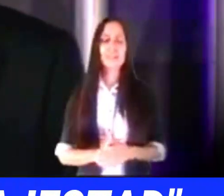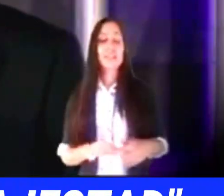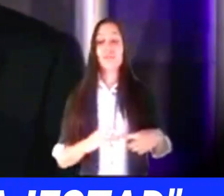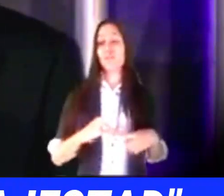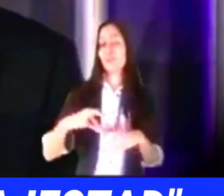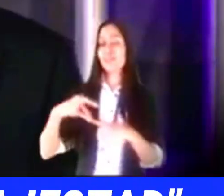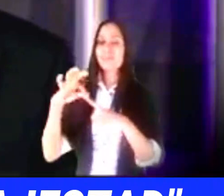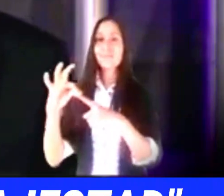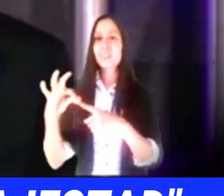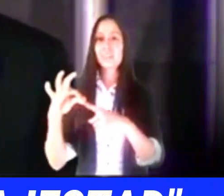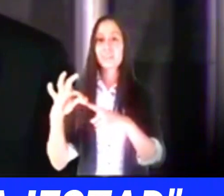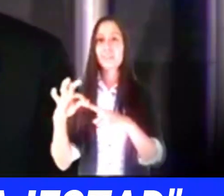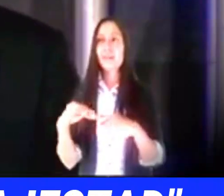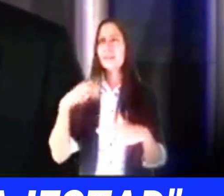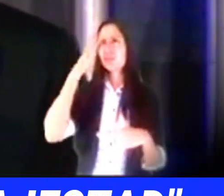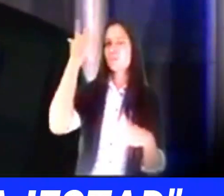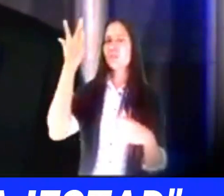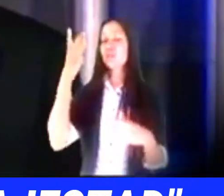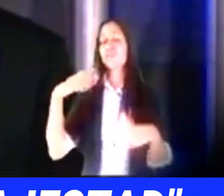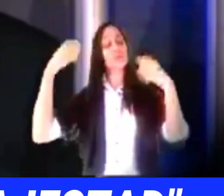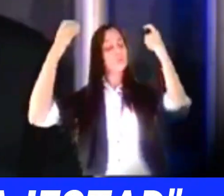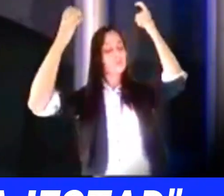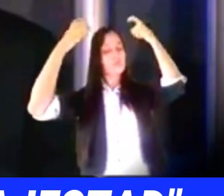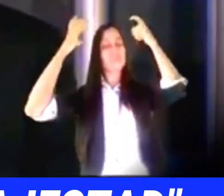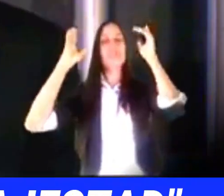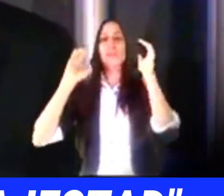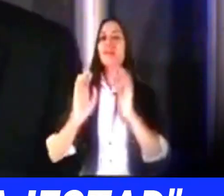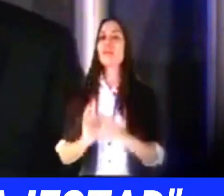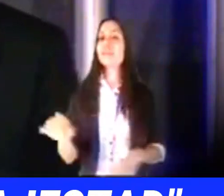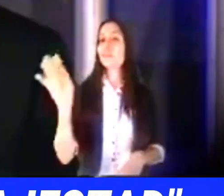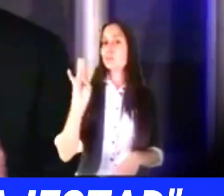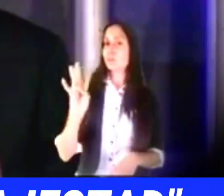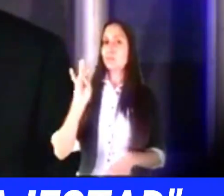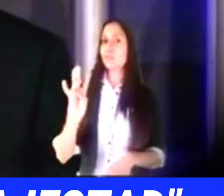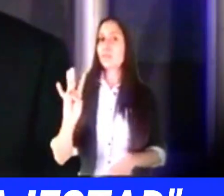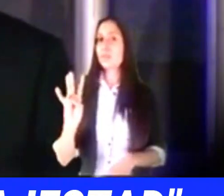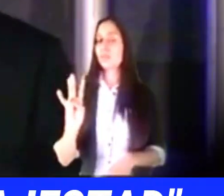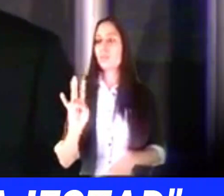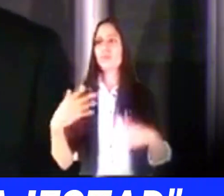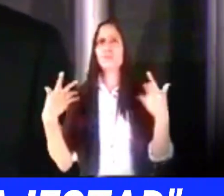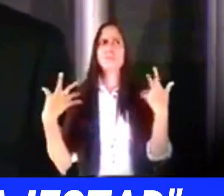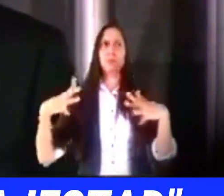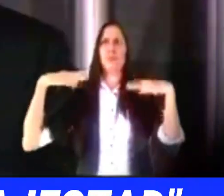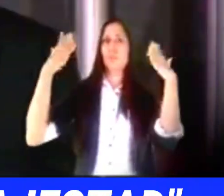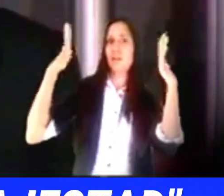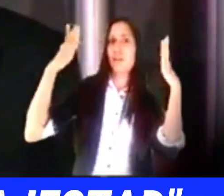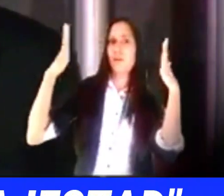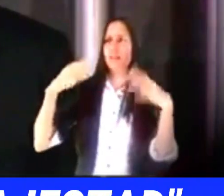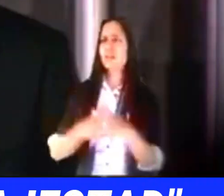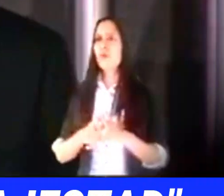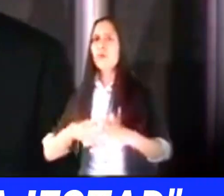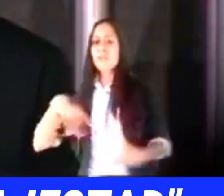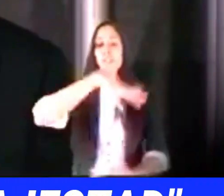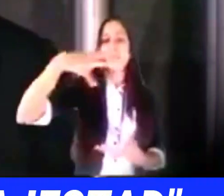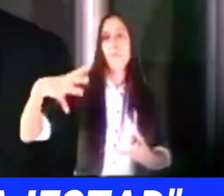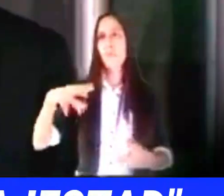tienen por ser de la realeza. Sus matrimonios son un acontecimiento mundial, sus nacimientos